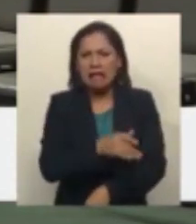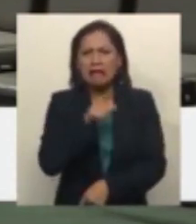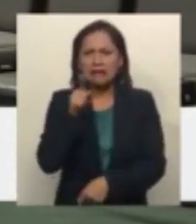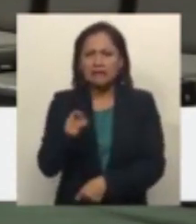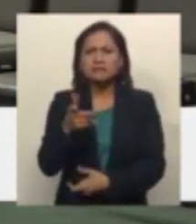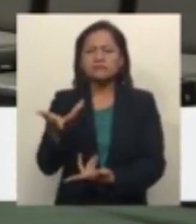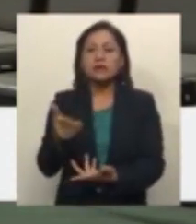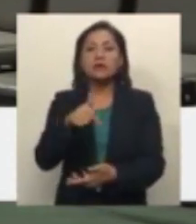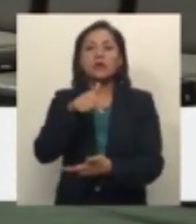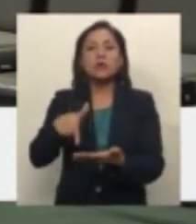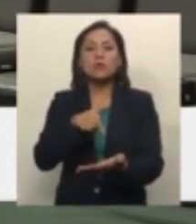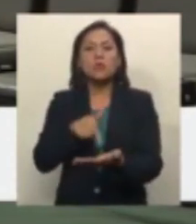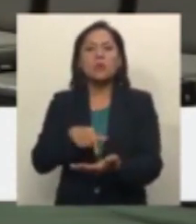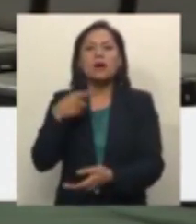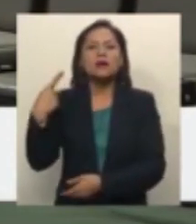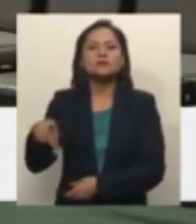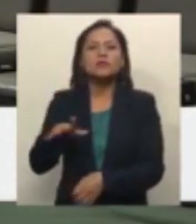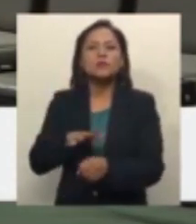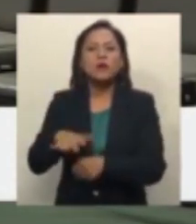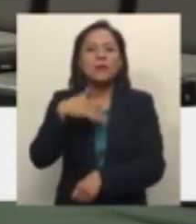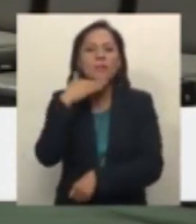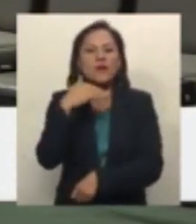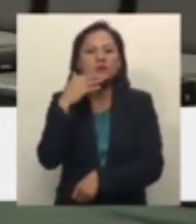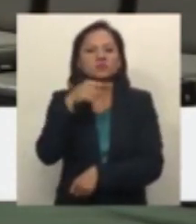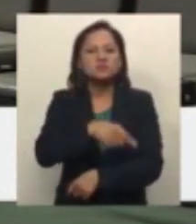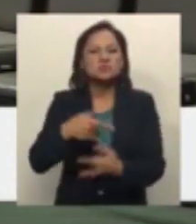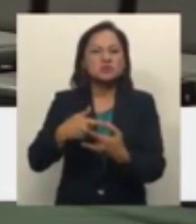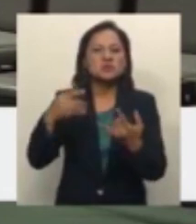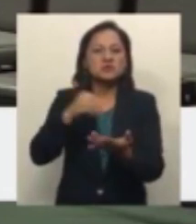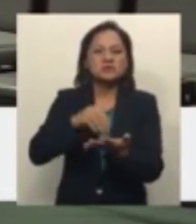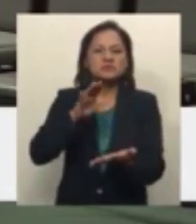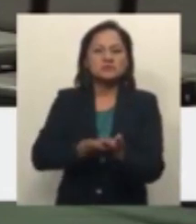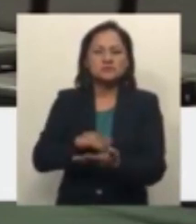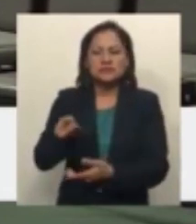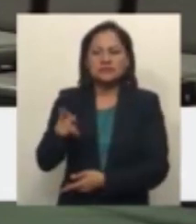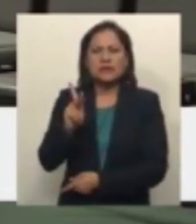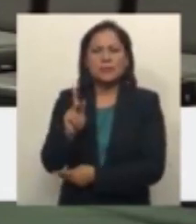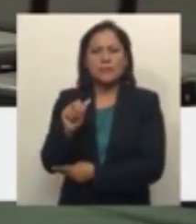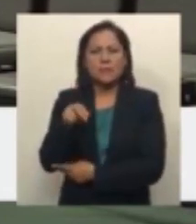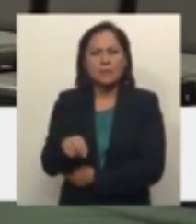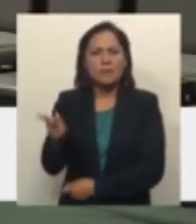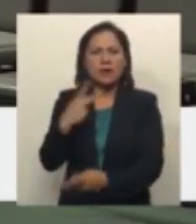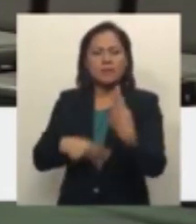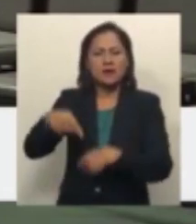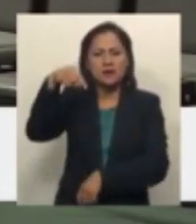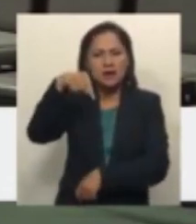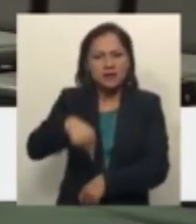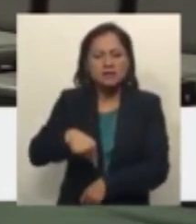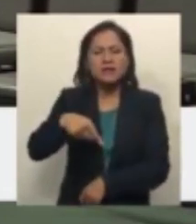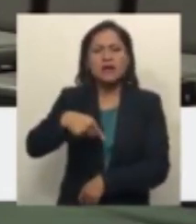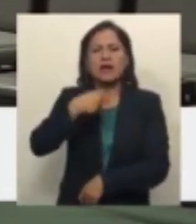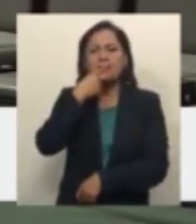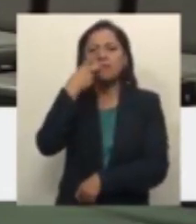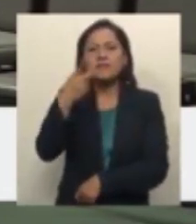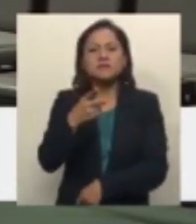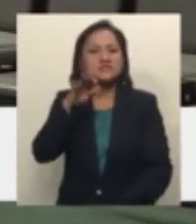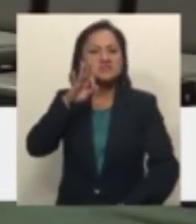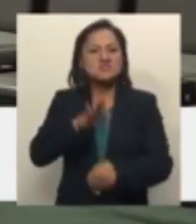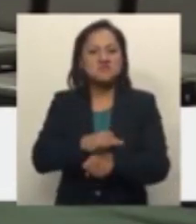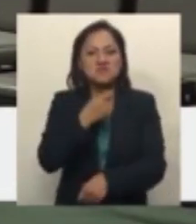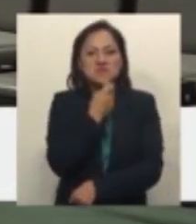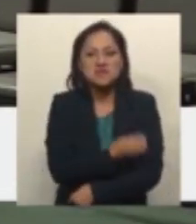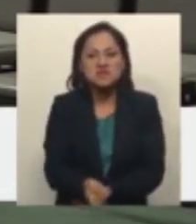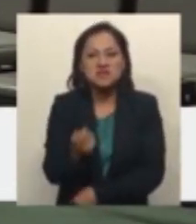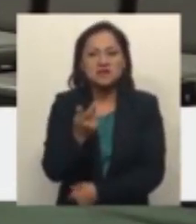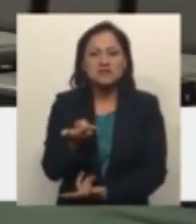historia. ¿Cómo puede venir Acción Nacional aquí a decir que defiende la educación de los niños y las niñas cuando hasta el